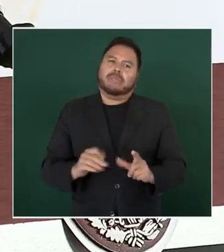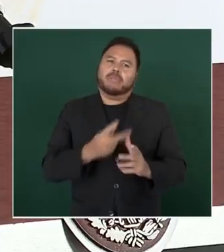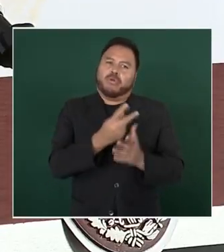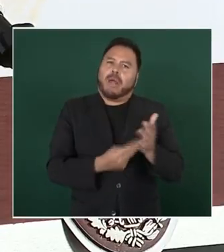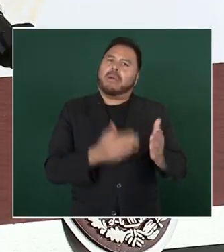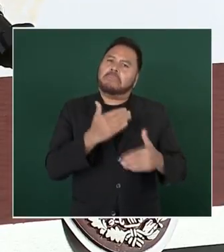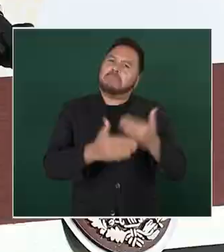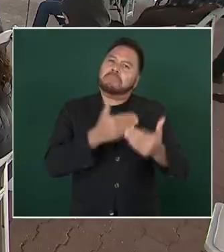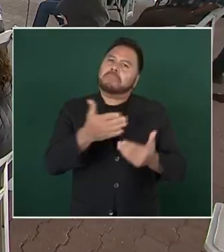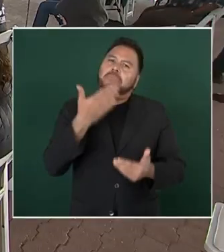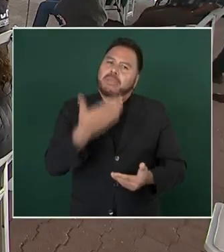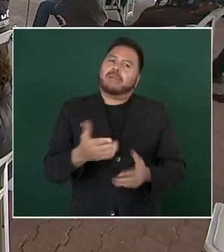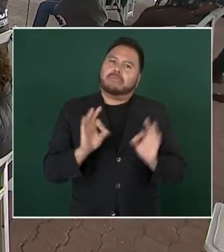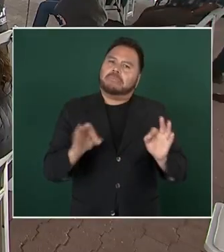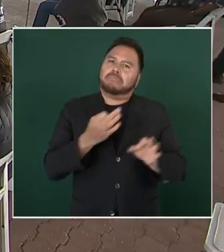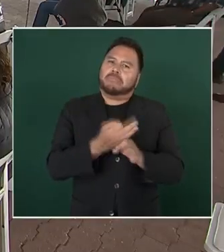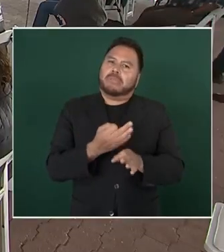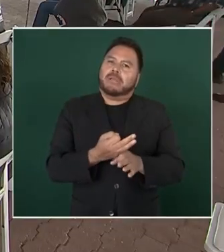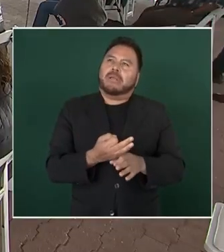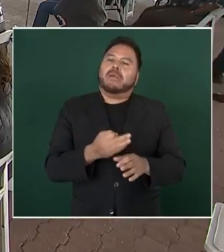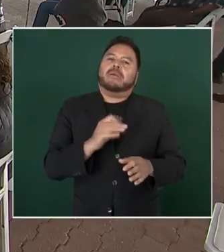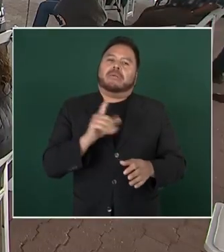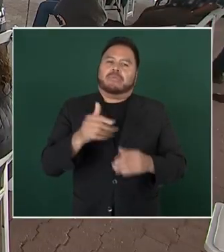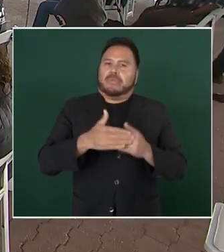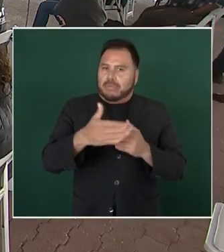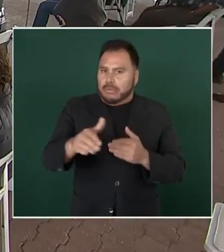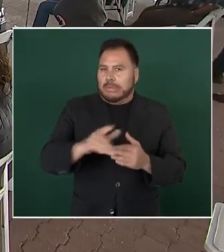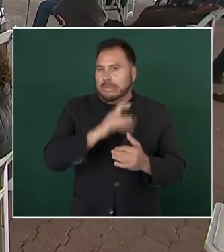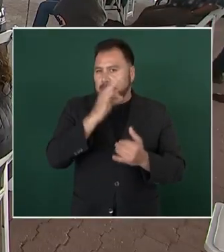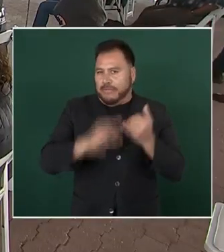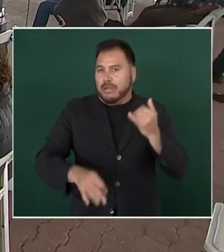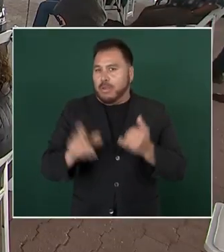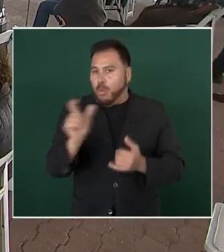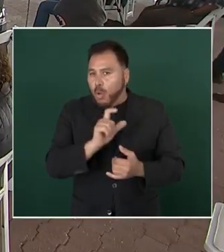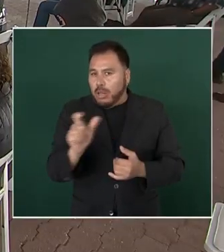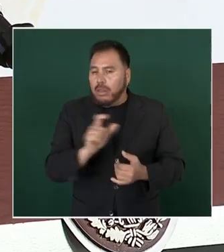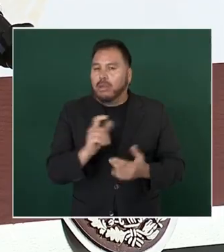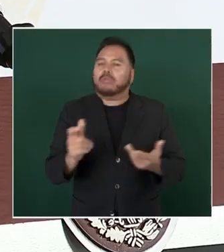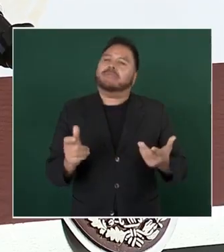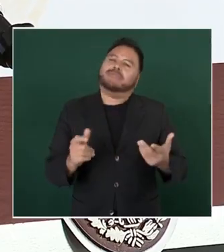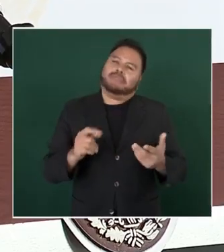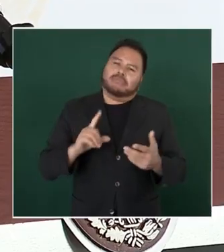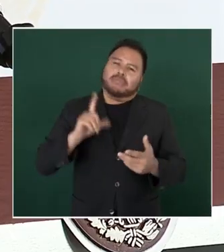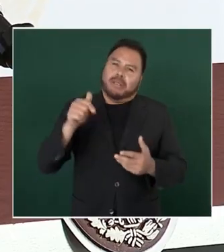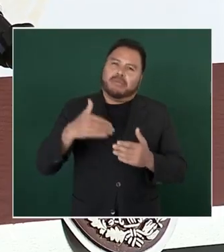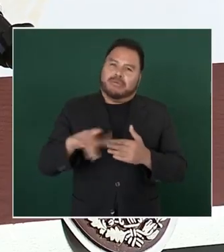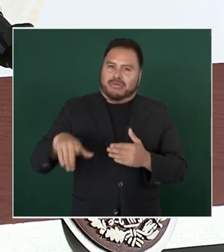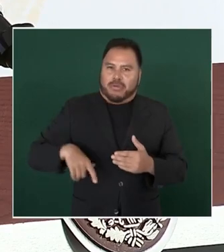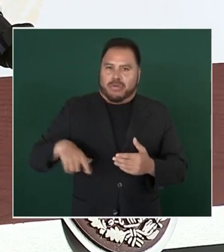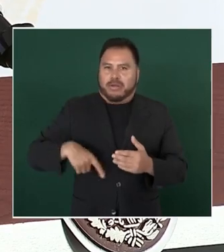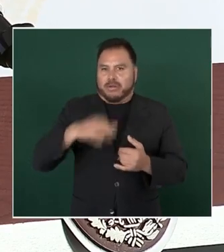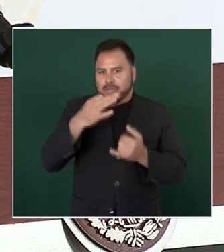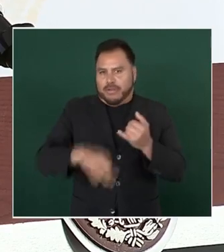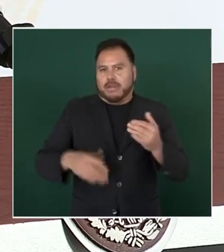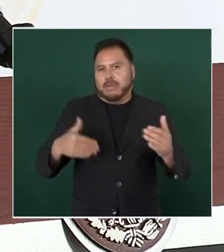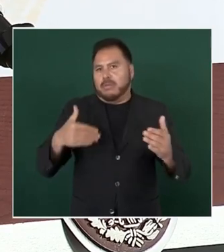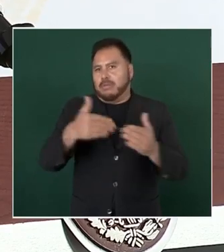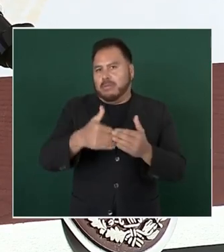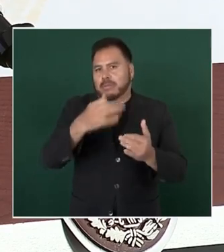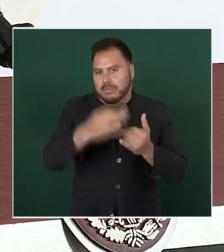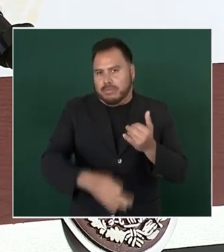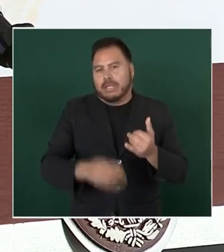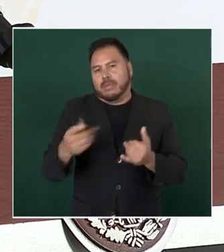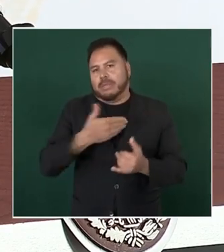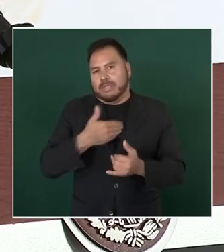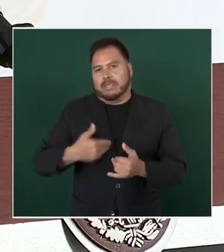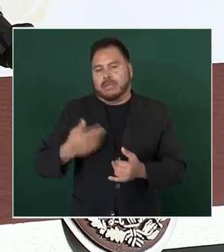y se va a concluir hasta que termine la administración, es como el presidente nos